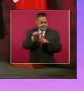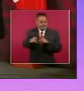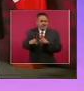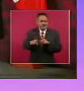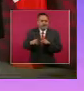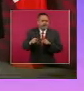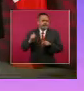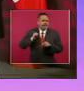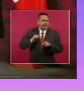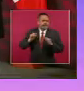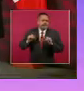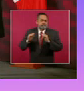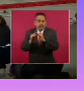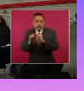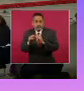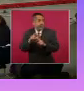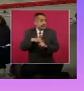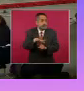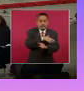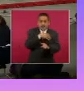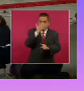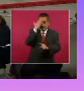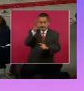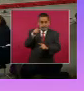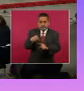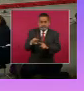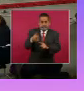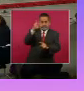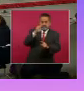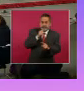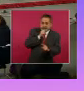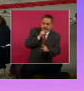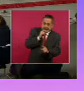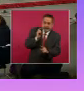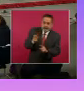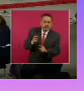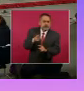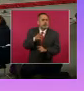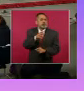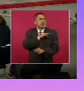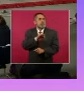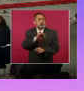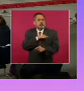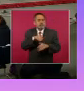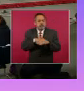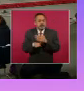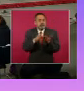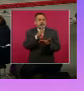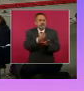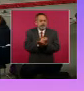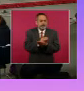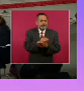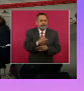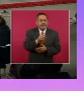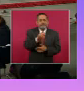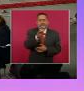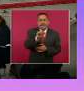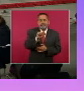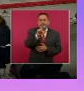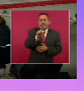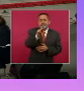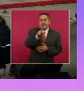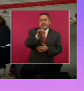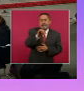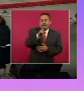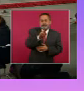hoy poco conocida, a la que vamos a poder acceder a través de la estación Calquiní. En esta zona